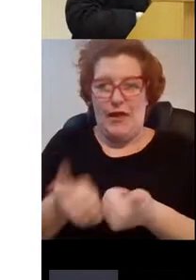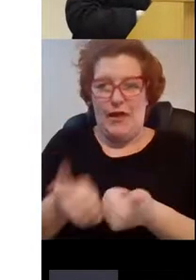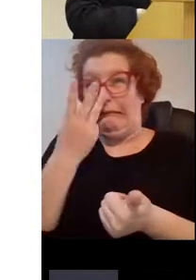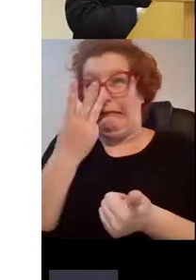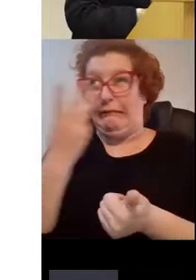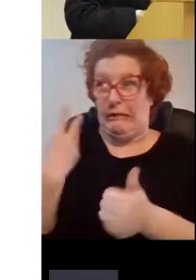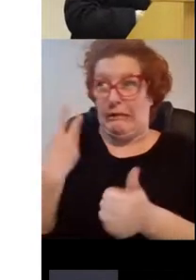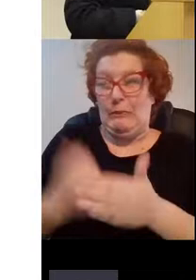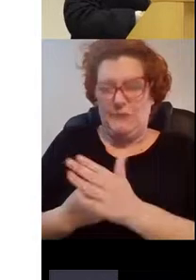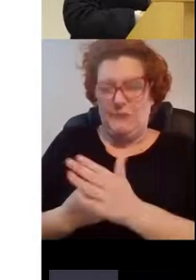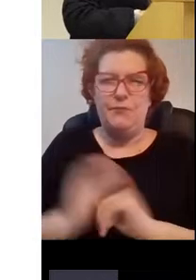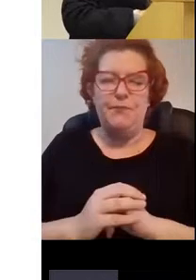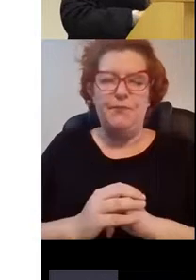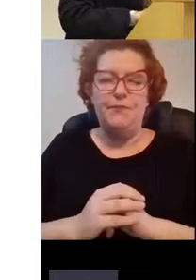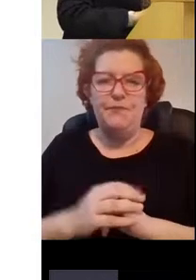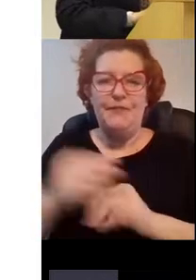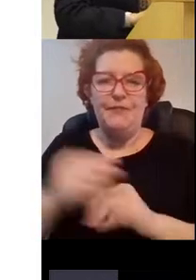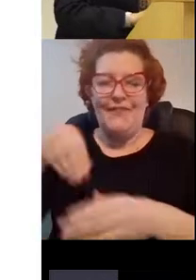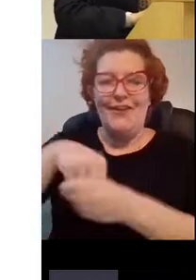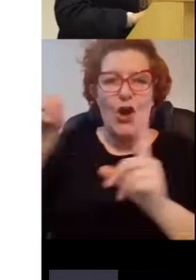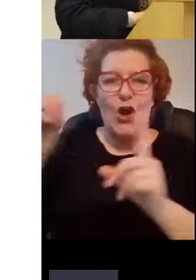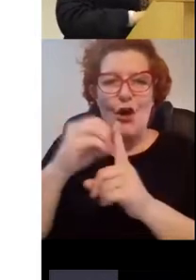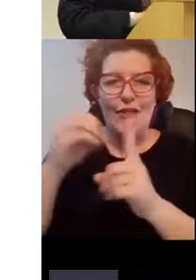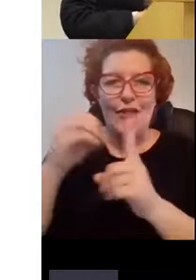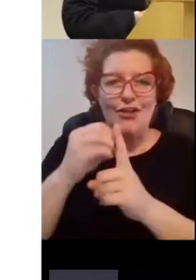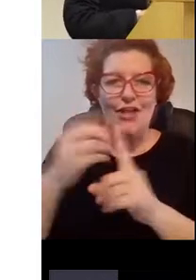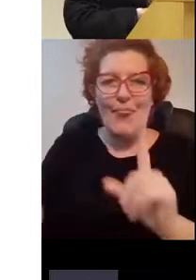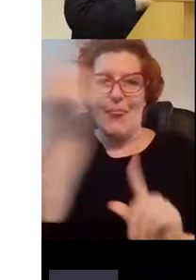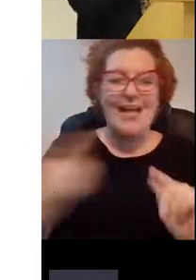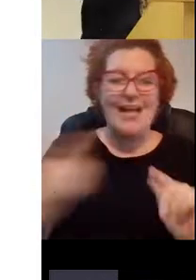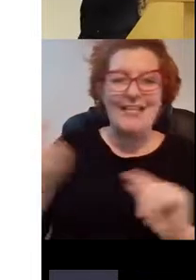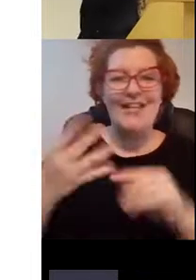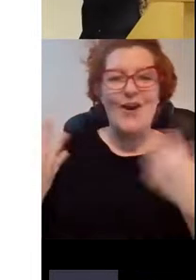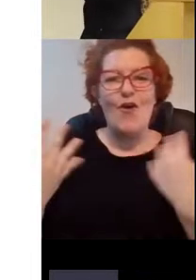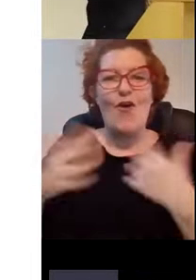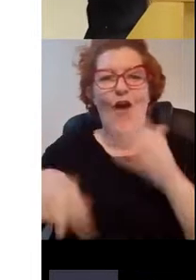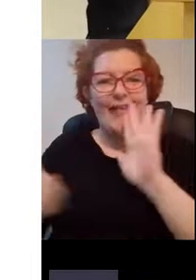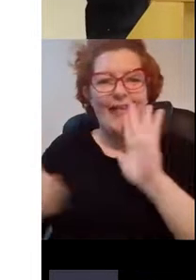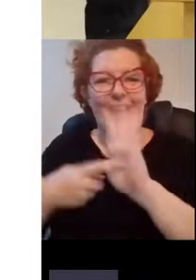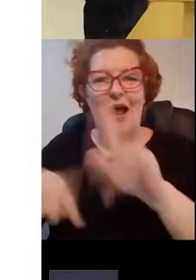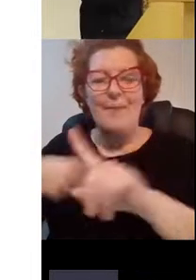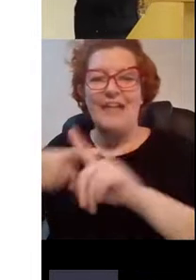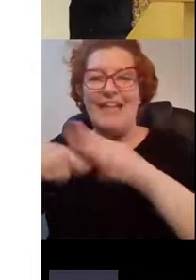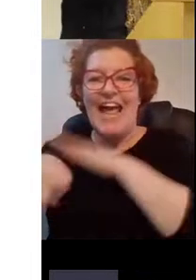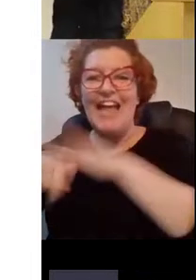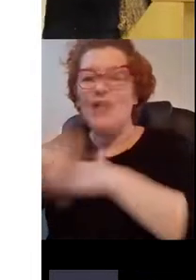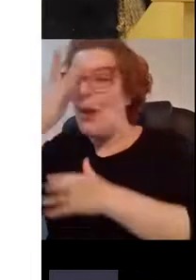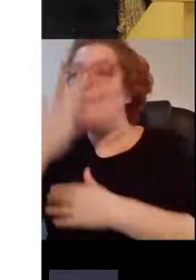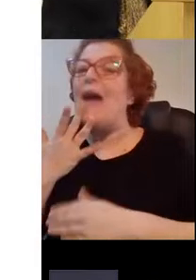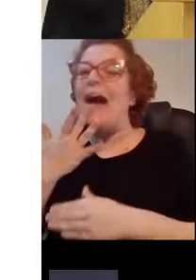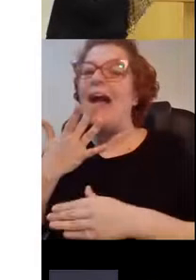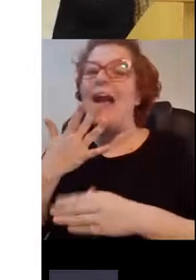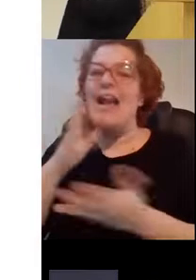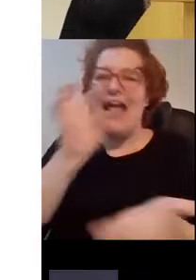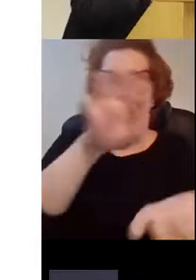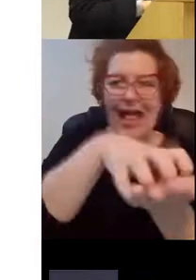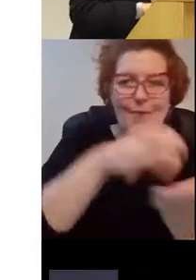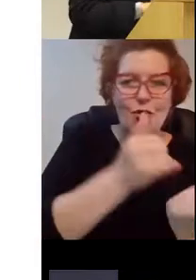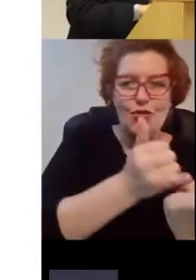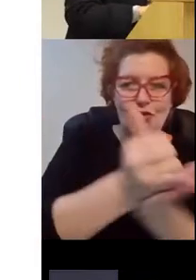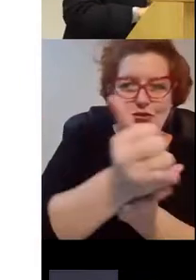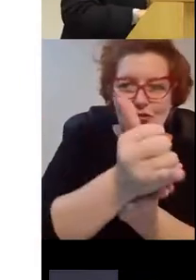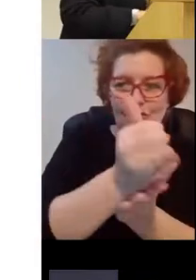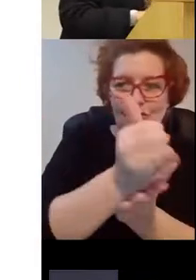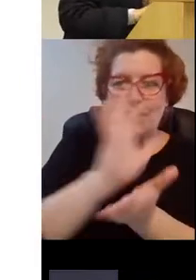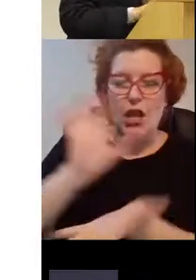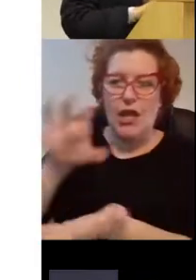sumo, en el grado de diseño integral y gestión de la imagen, tanto en los campus de Fuenlabrada como en el de Aranjuez